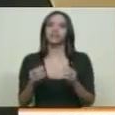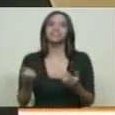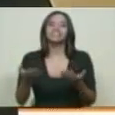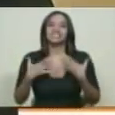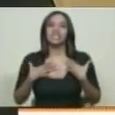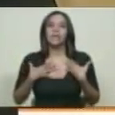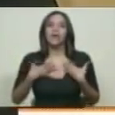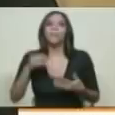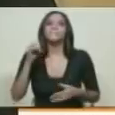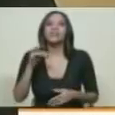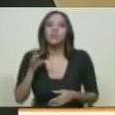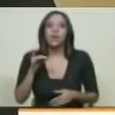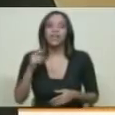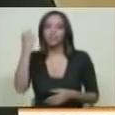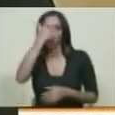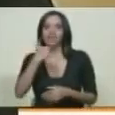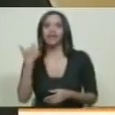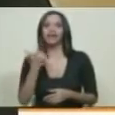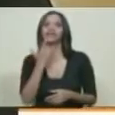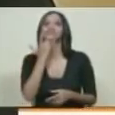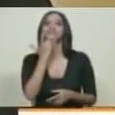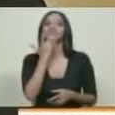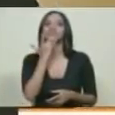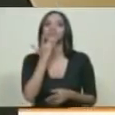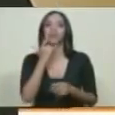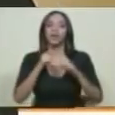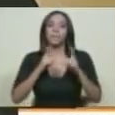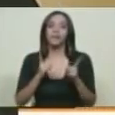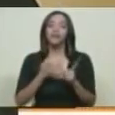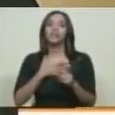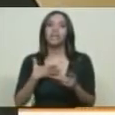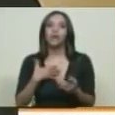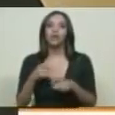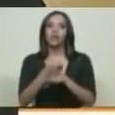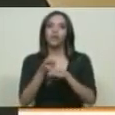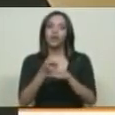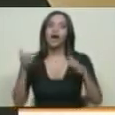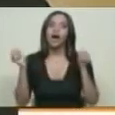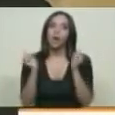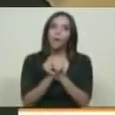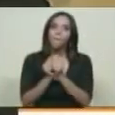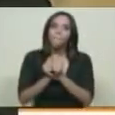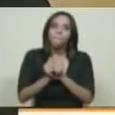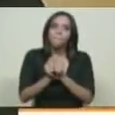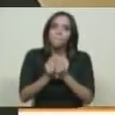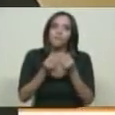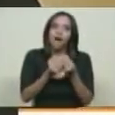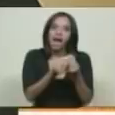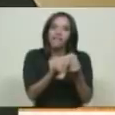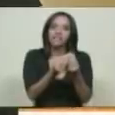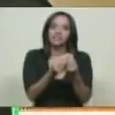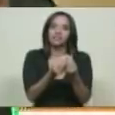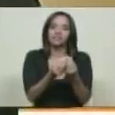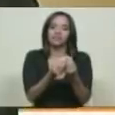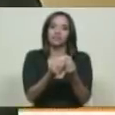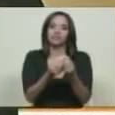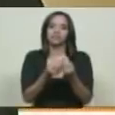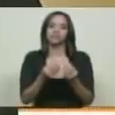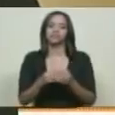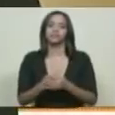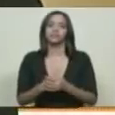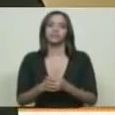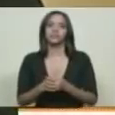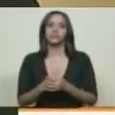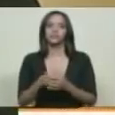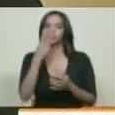cara. Pero también quiero que el gobierno acompañe. Que el gobierno no sea una visita, que vaya allí. No, no,